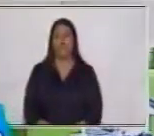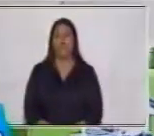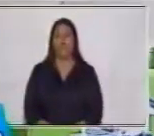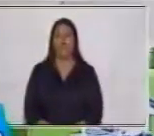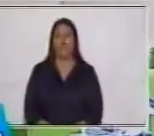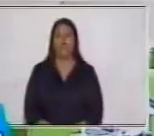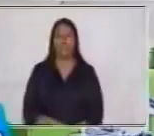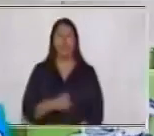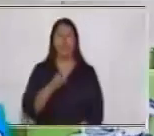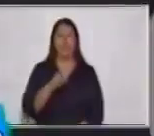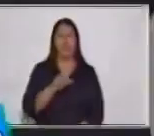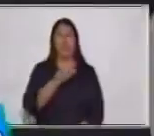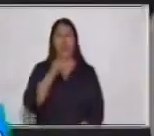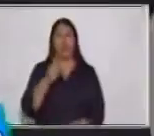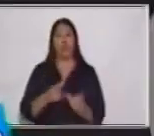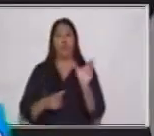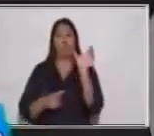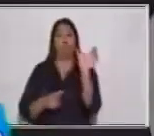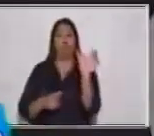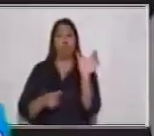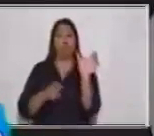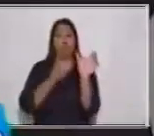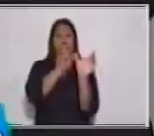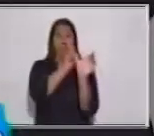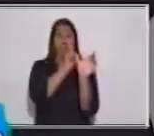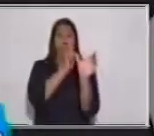en la ecuación original.